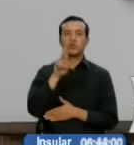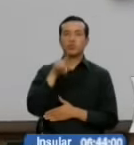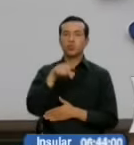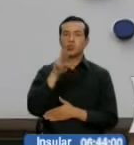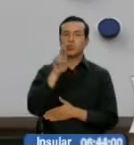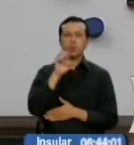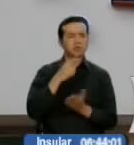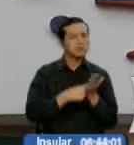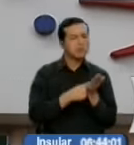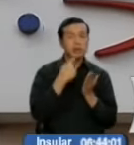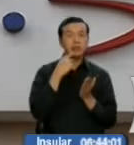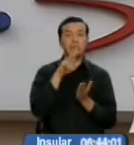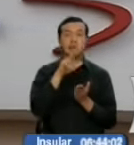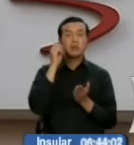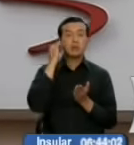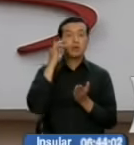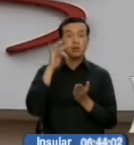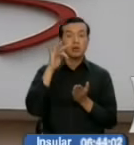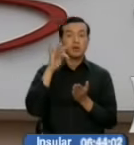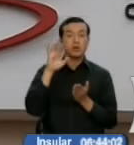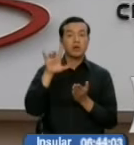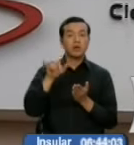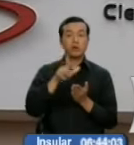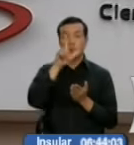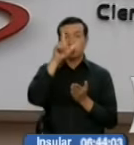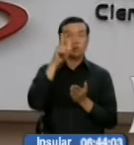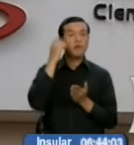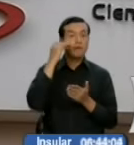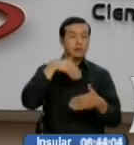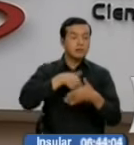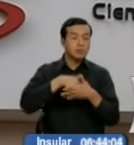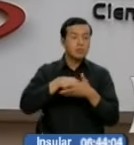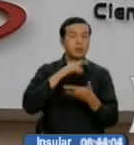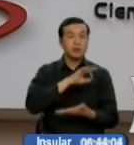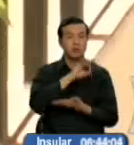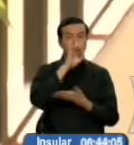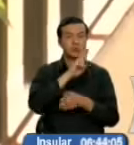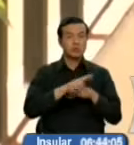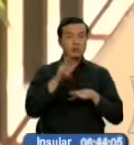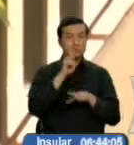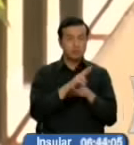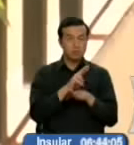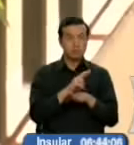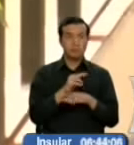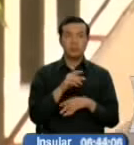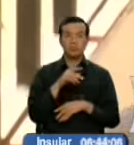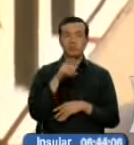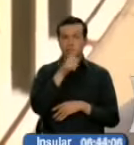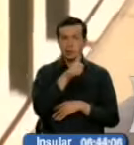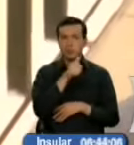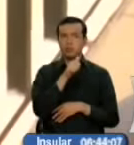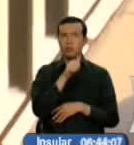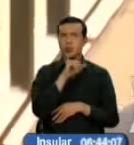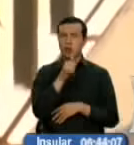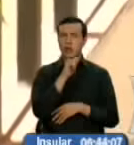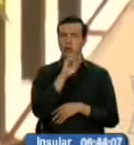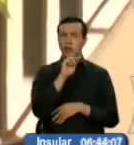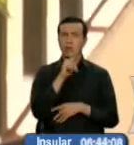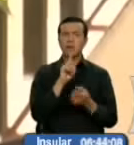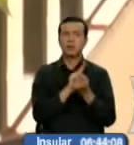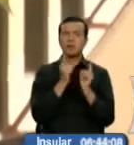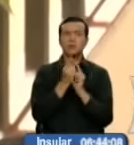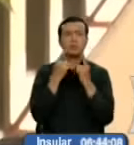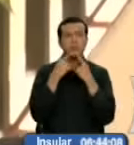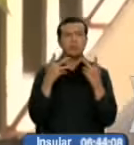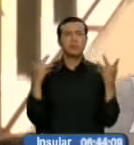esta cita se estableció el 30 de julio como plazo definitivo para designar al rector titular. Inclusive, según palabras del propio Brail, en el encuentro también